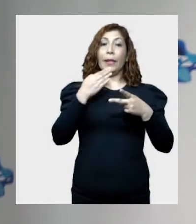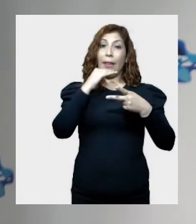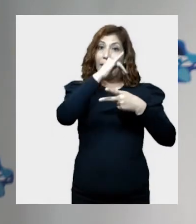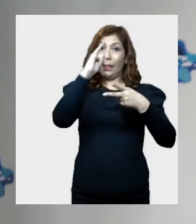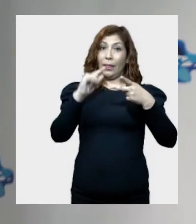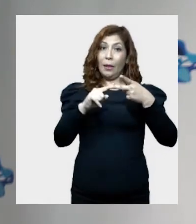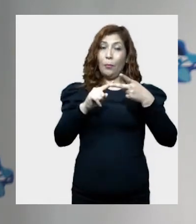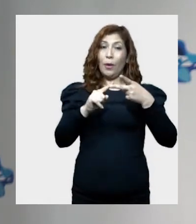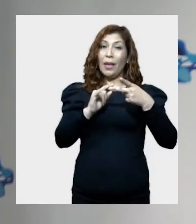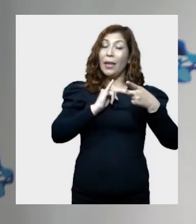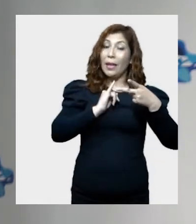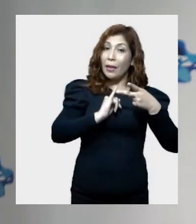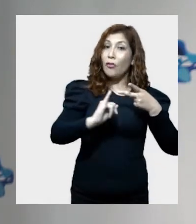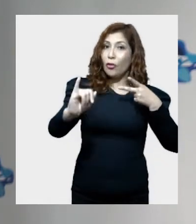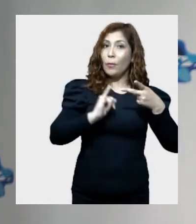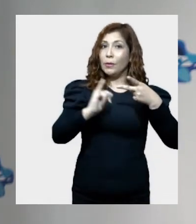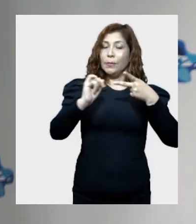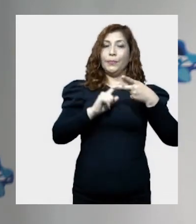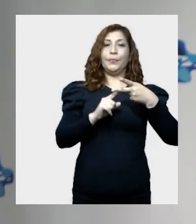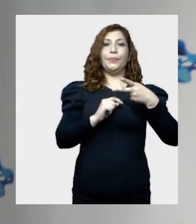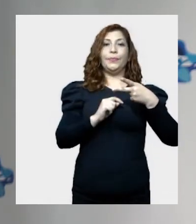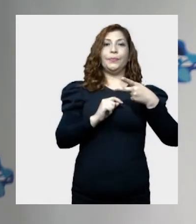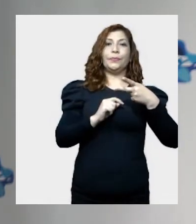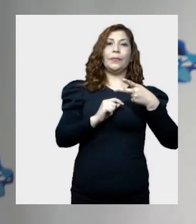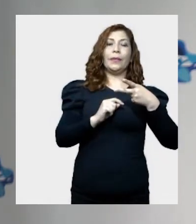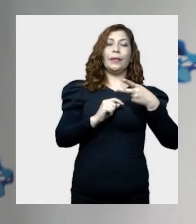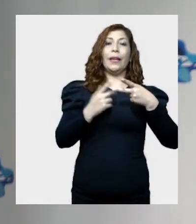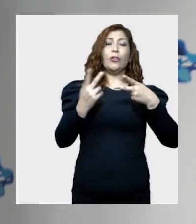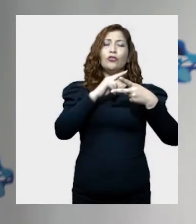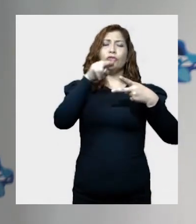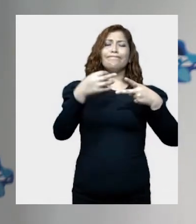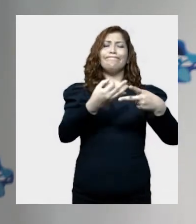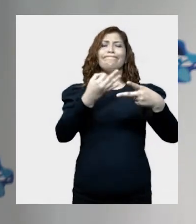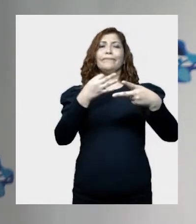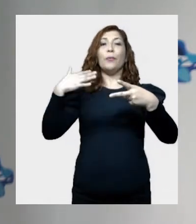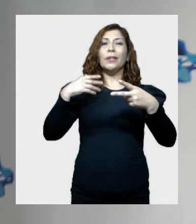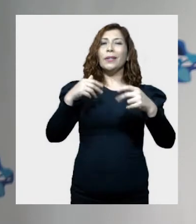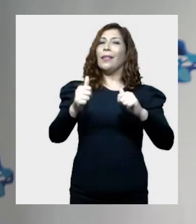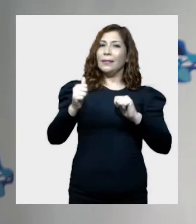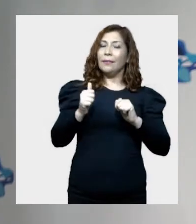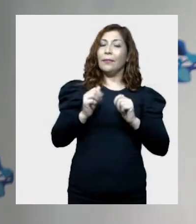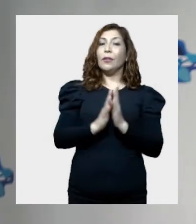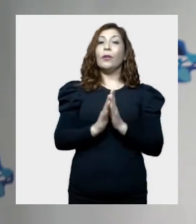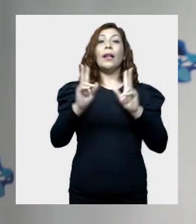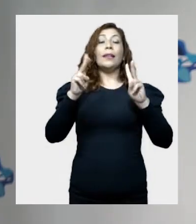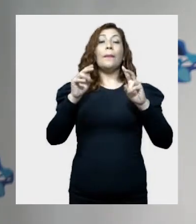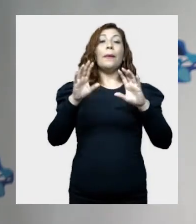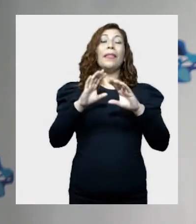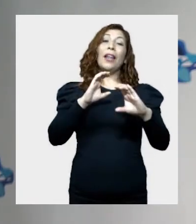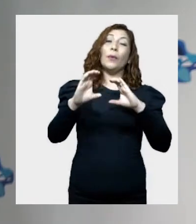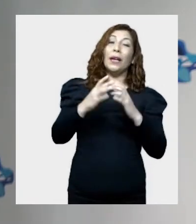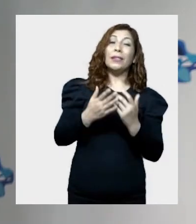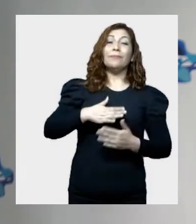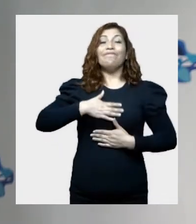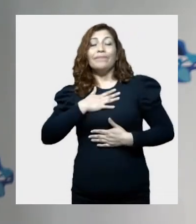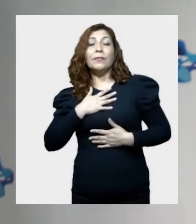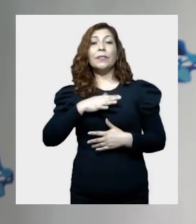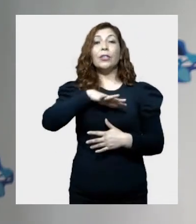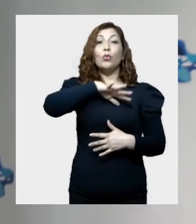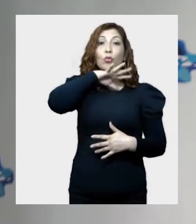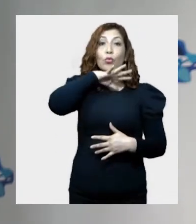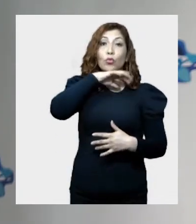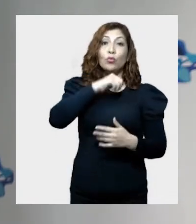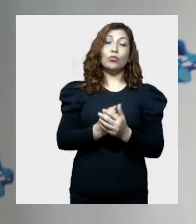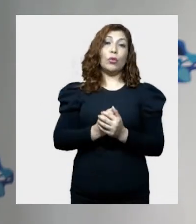de la entrega de información. Esta métrica nos plantea un importante desafío en el ámbito de la satisfacción usuaria,